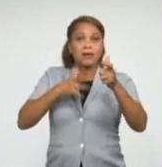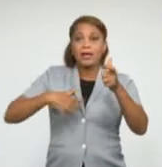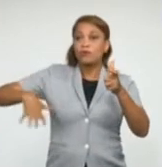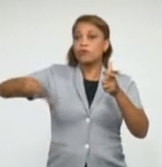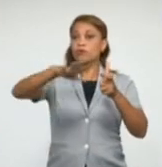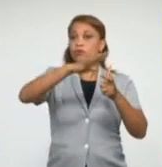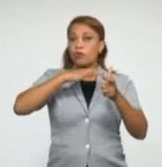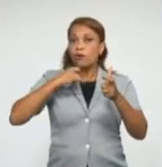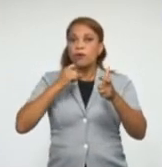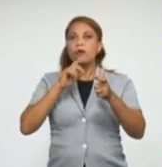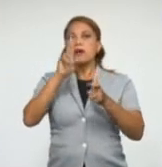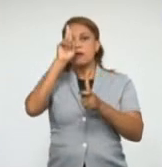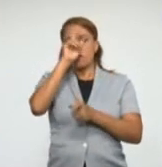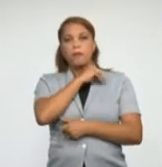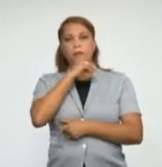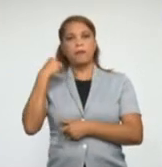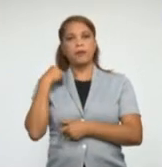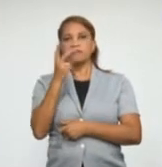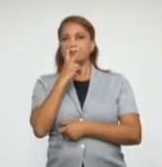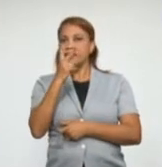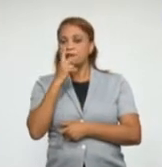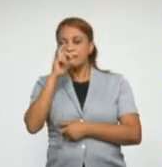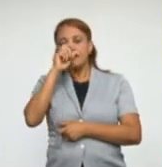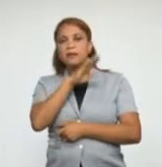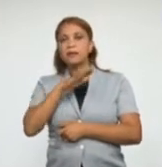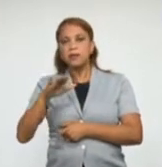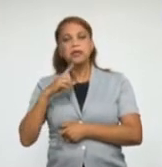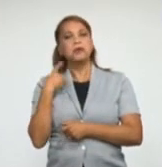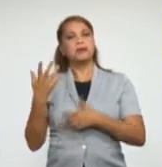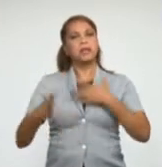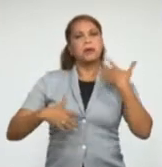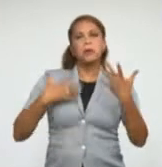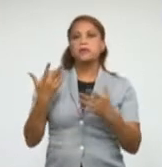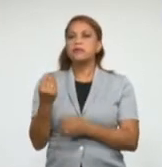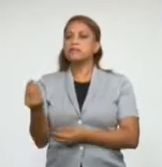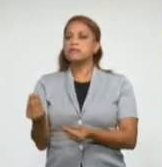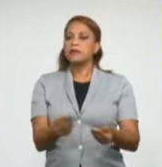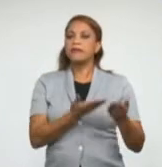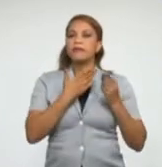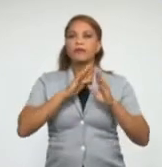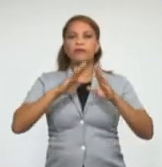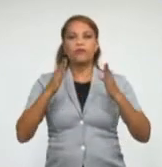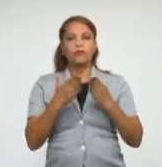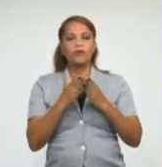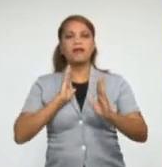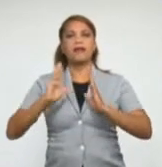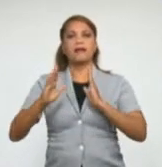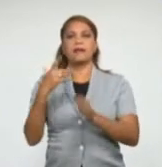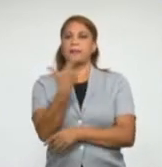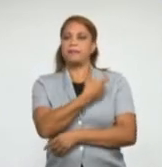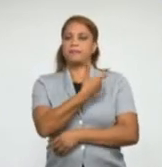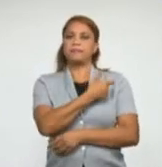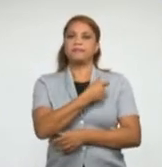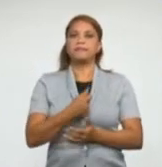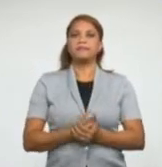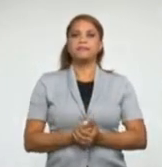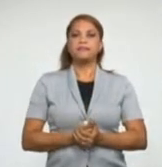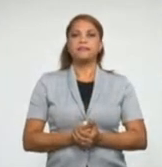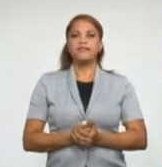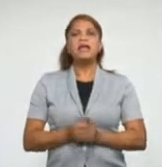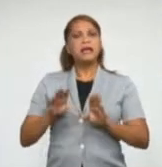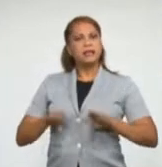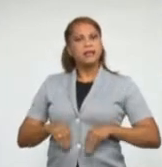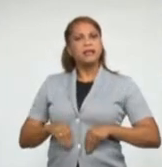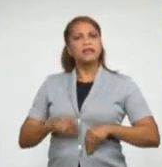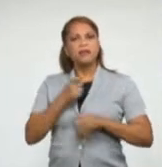pediatría va a recibir con mucho júbilo y con mucha responsabilidad la campaña de vacunación. ¿Existe aceptación por parte de la familia